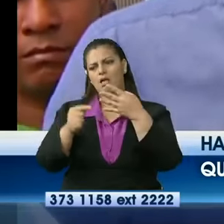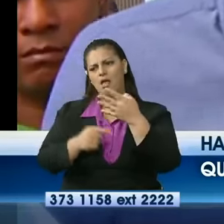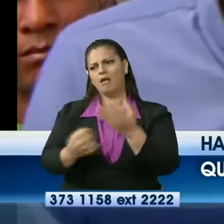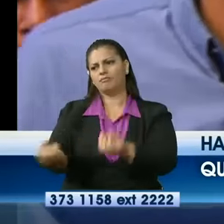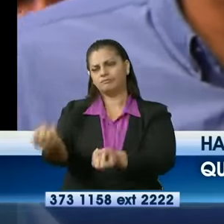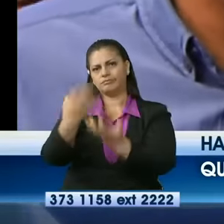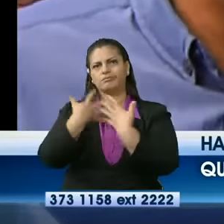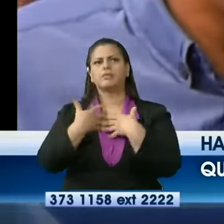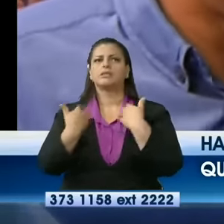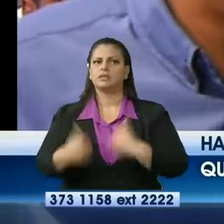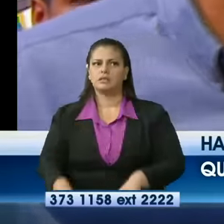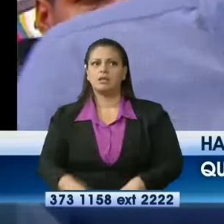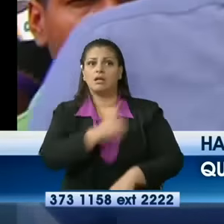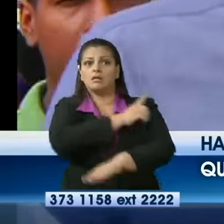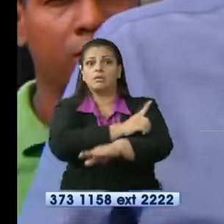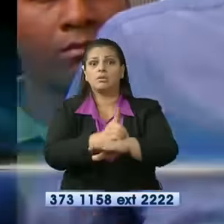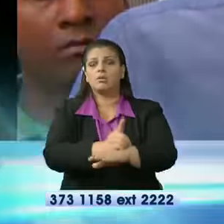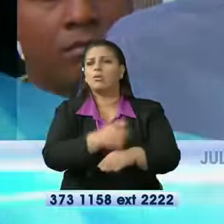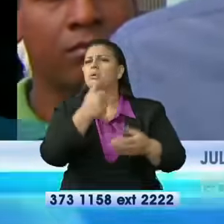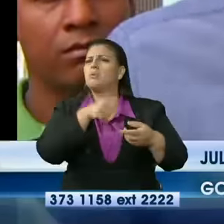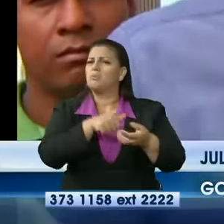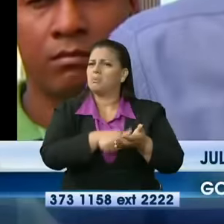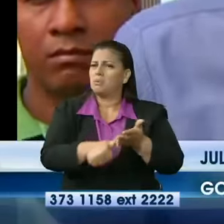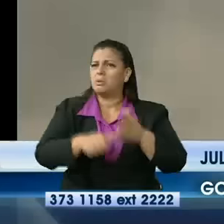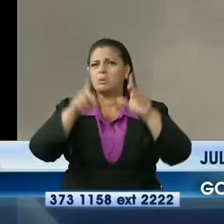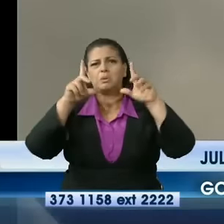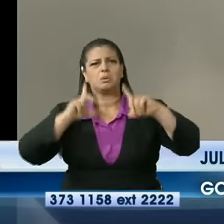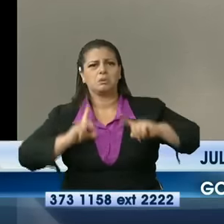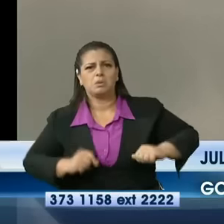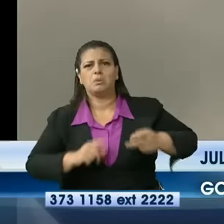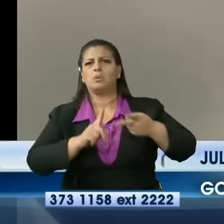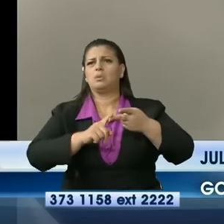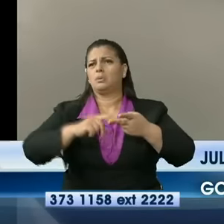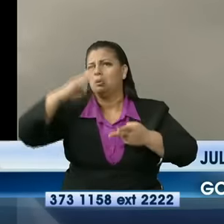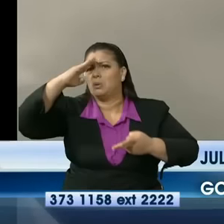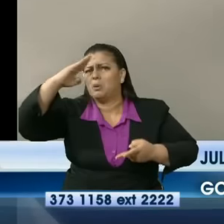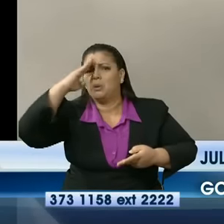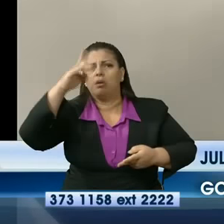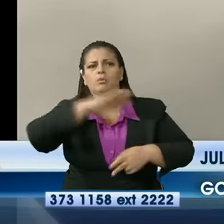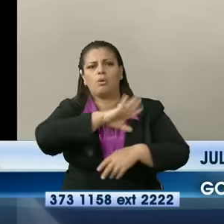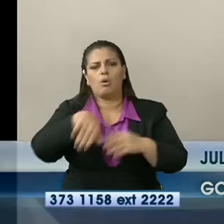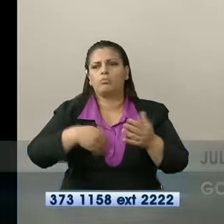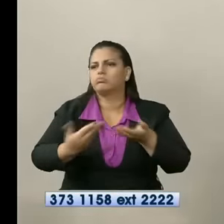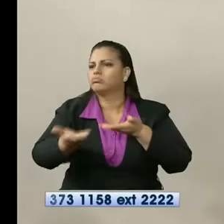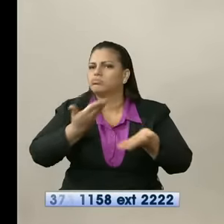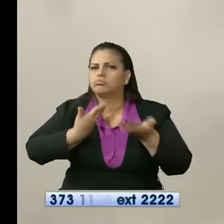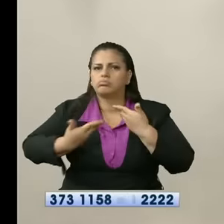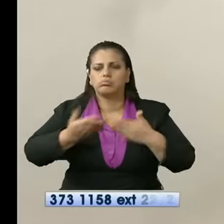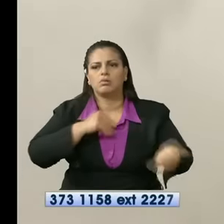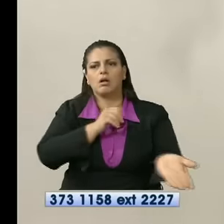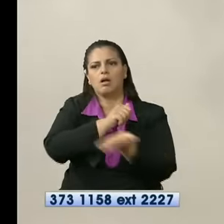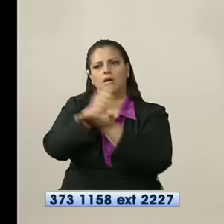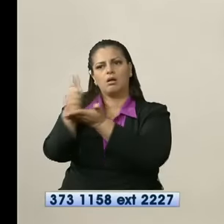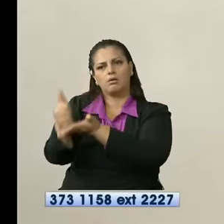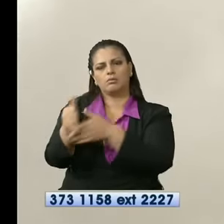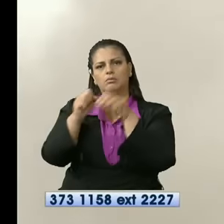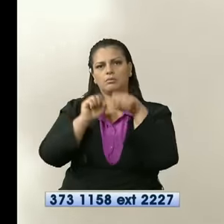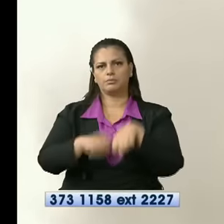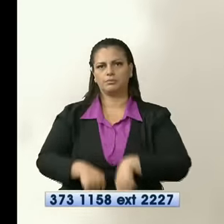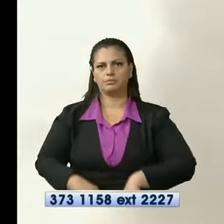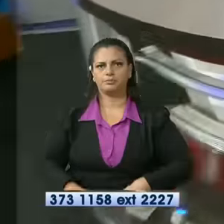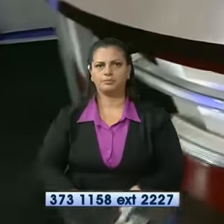uno de los directores zonales de cada ministerio para darle una respuesta y una solución. Informó José Morales.